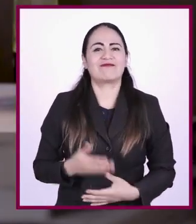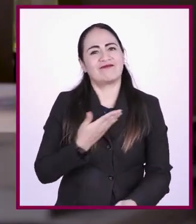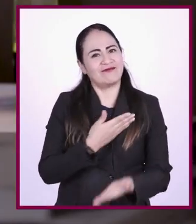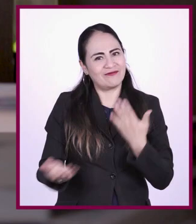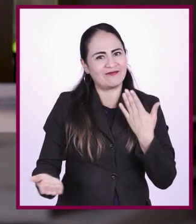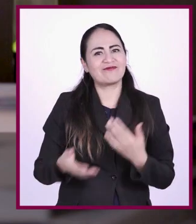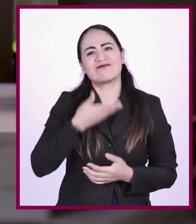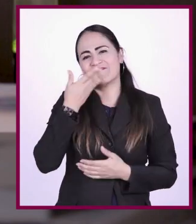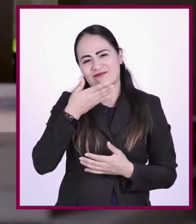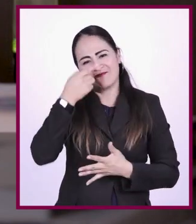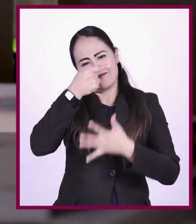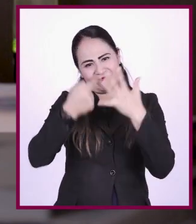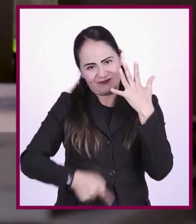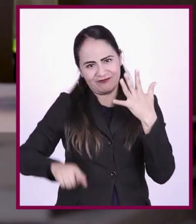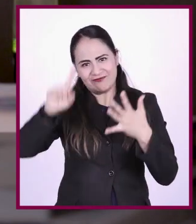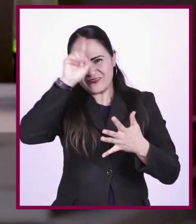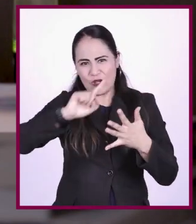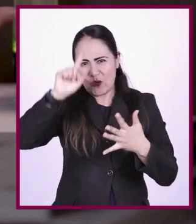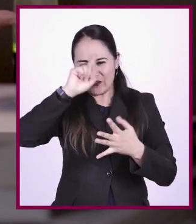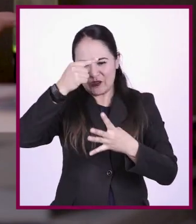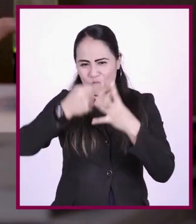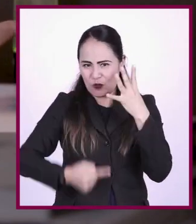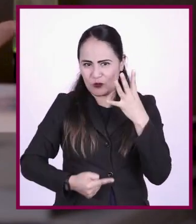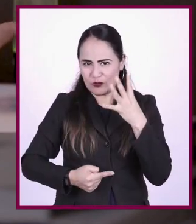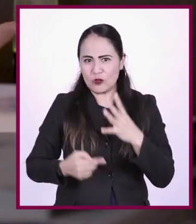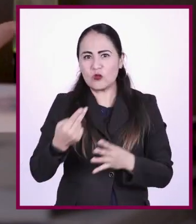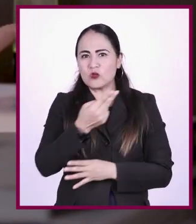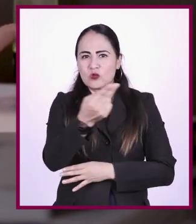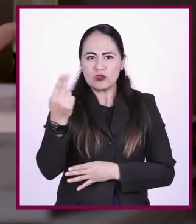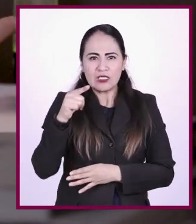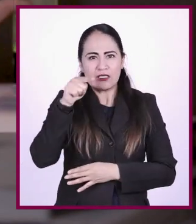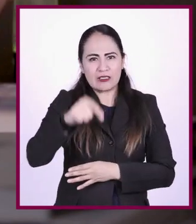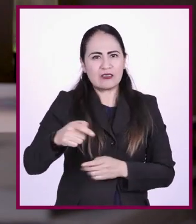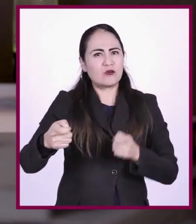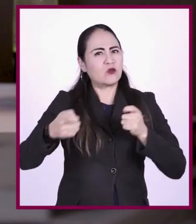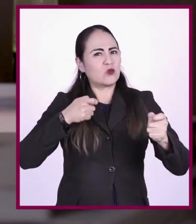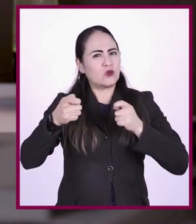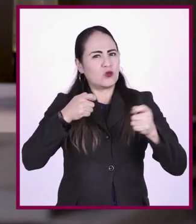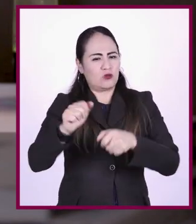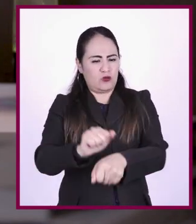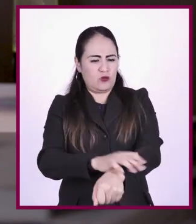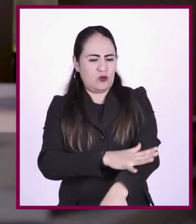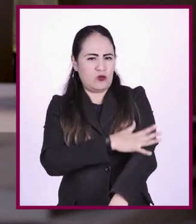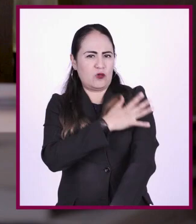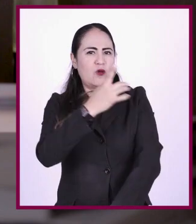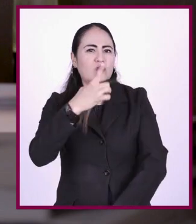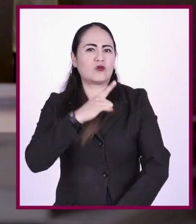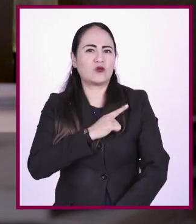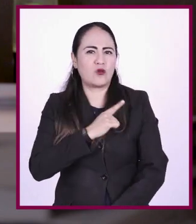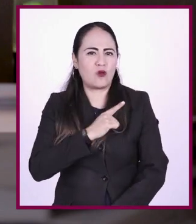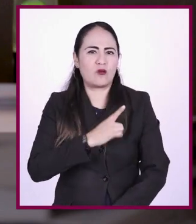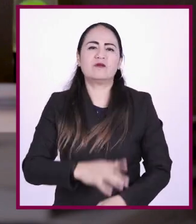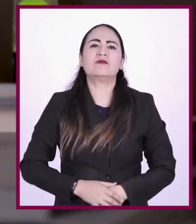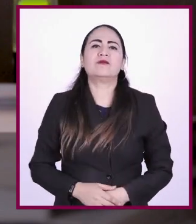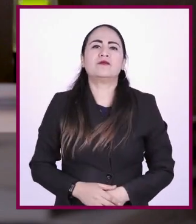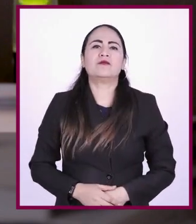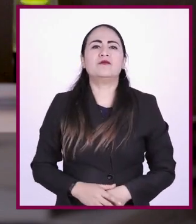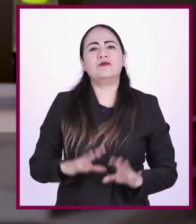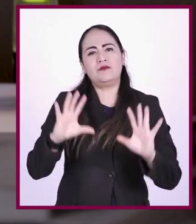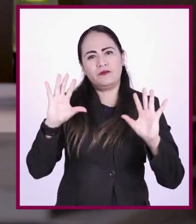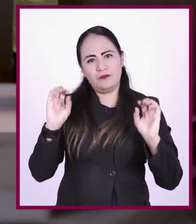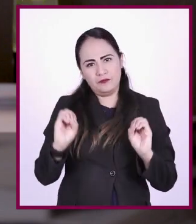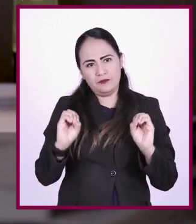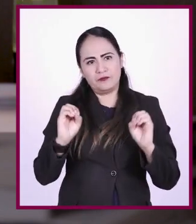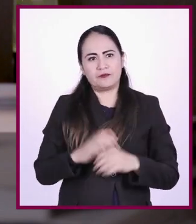Ahora, como ya es costumbre, nuestros increíbles y amorosos consejos ninja para que apliquen la autorregulación emocional en su aprendizaje, o